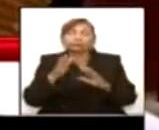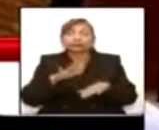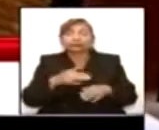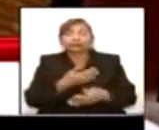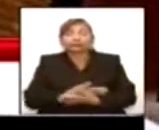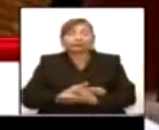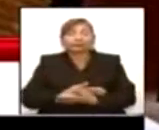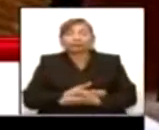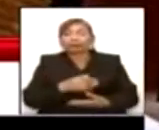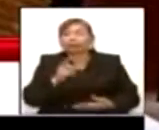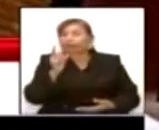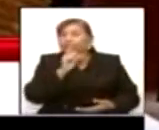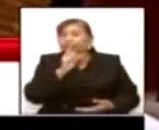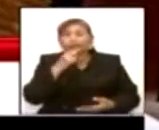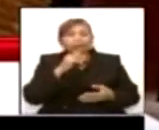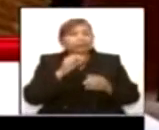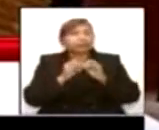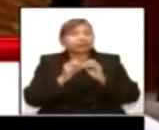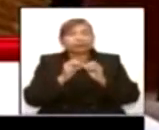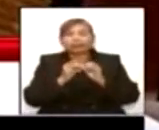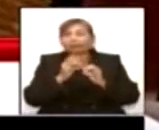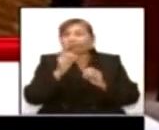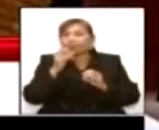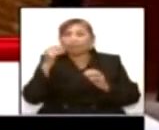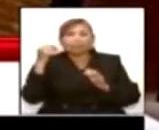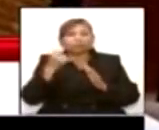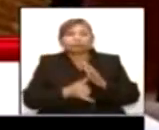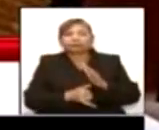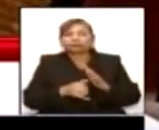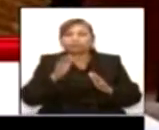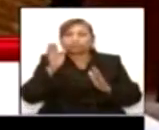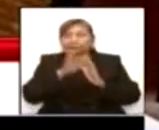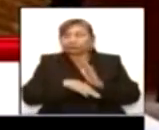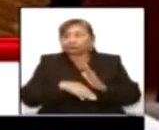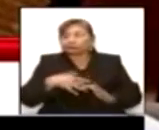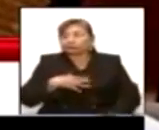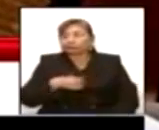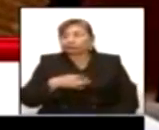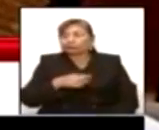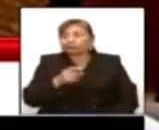niño no es la solución para una violación a una menor de edad.